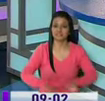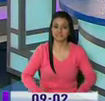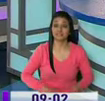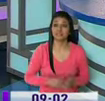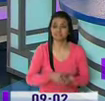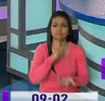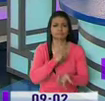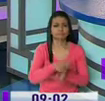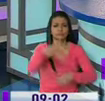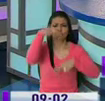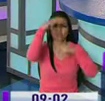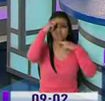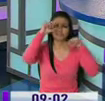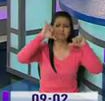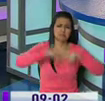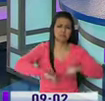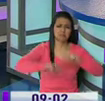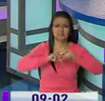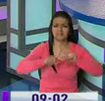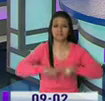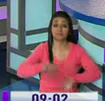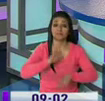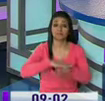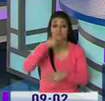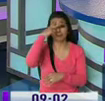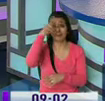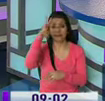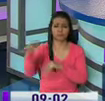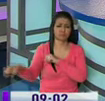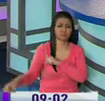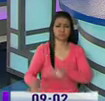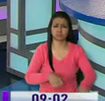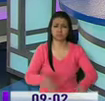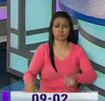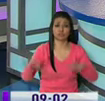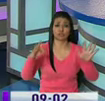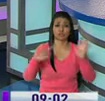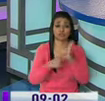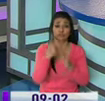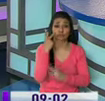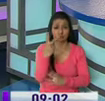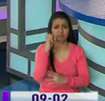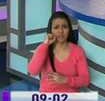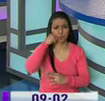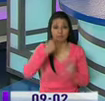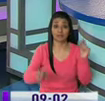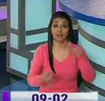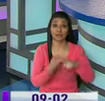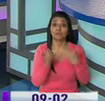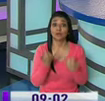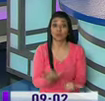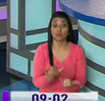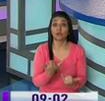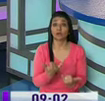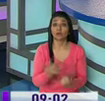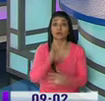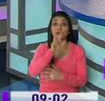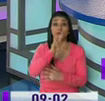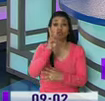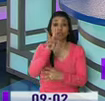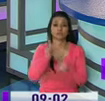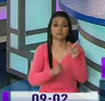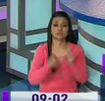con noticias trágicas, pues lastimosamente en México es el terremoto de 8.2 grados, que hasta el momento sabemos que ha dejado a 32